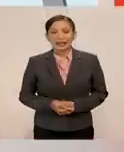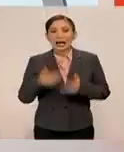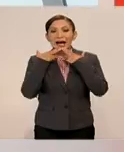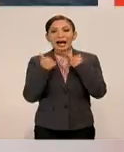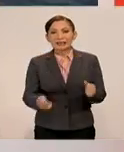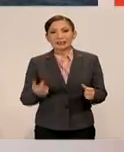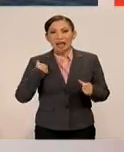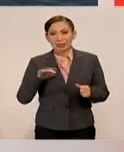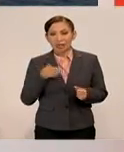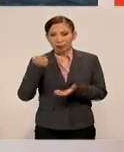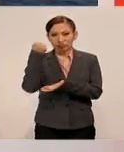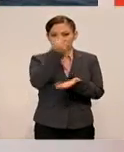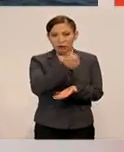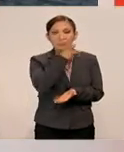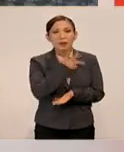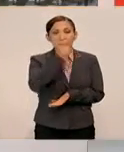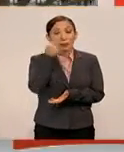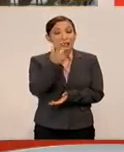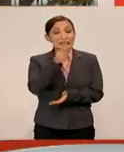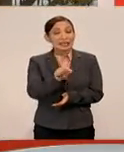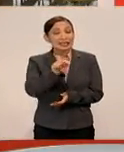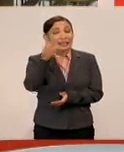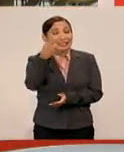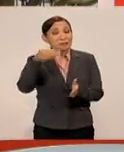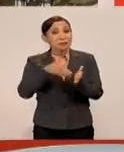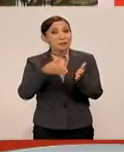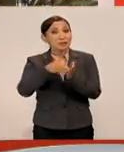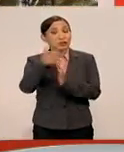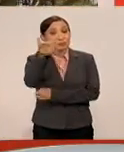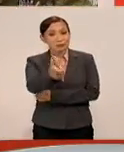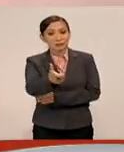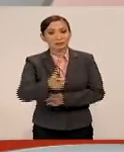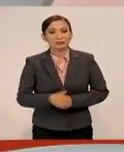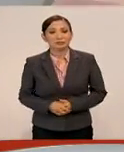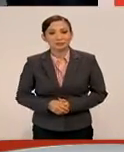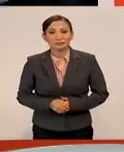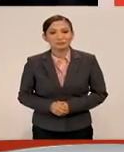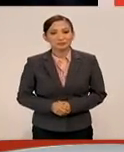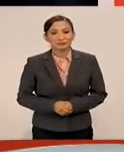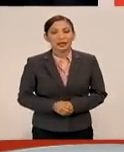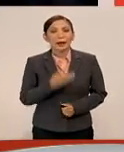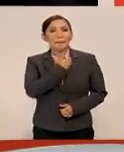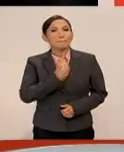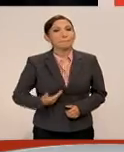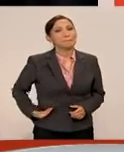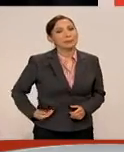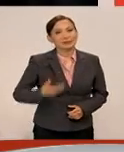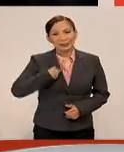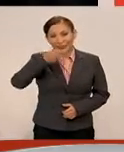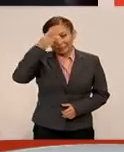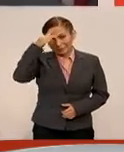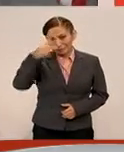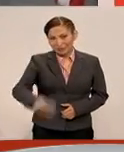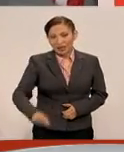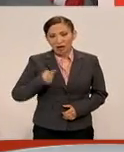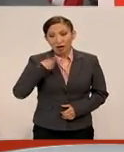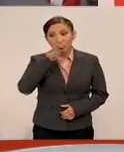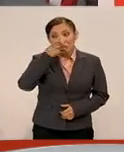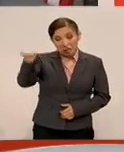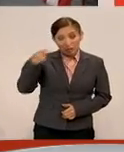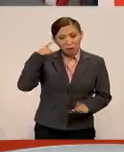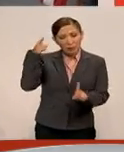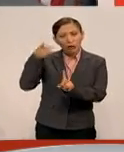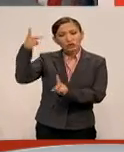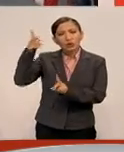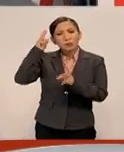Hacienda inyectará recursos a Pemex por más de 73 mil millones de pesos. El presidente Enrique Peña Nieto destaca el objetivo